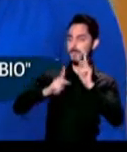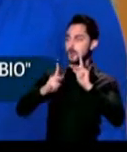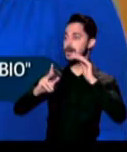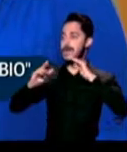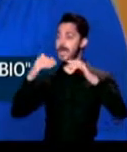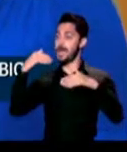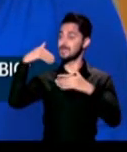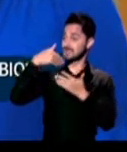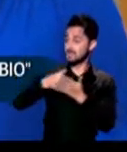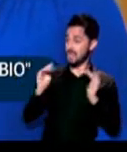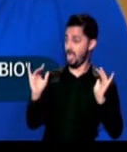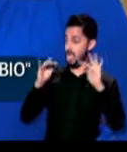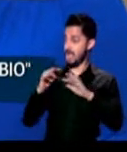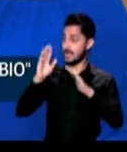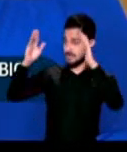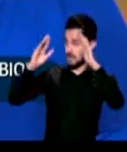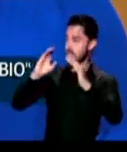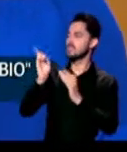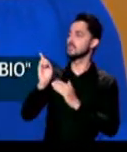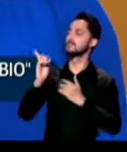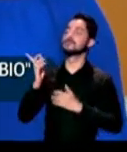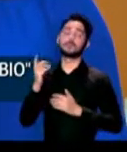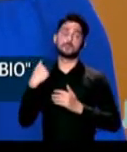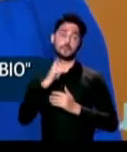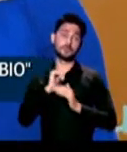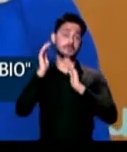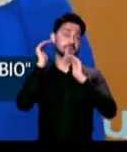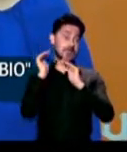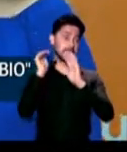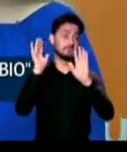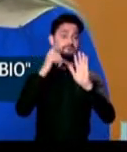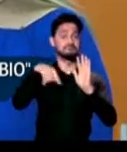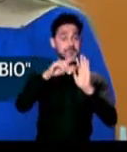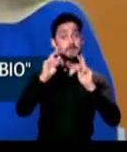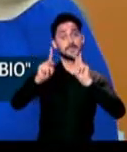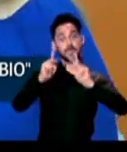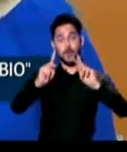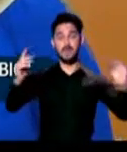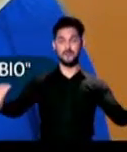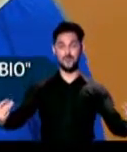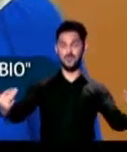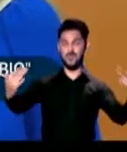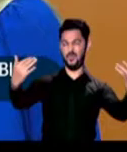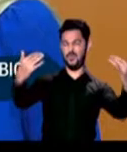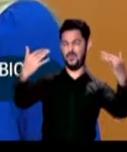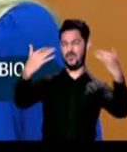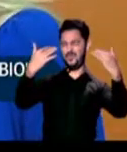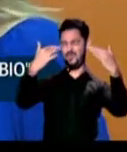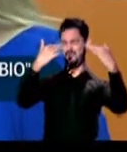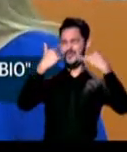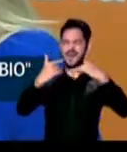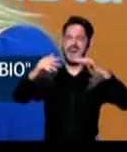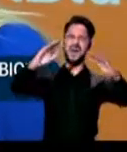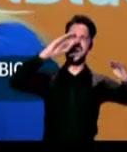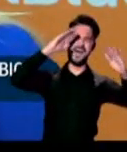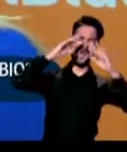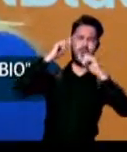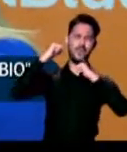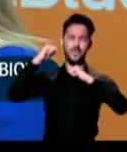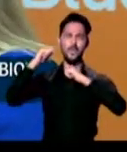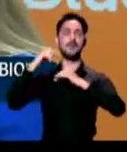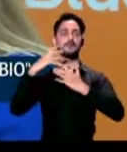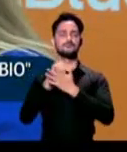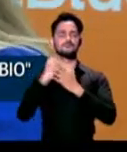la celebración típica de estos casos. Así es. Esperamos, ¿verdad?, que todo el pueblo se desborde en las calles para recibirlos y darles estas muestras de cariño y de